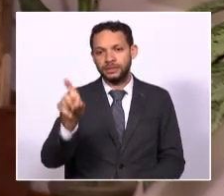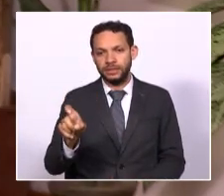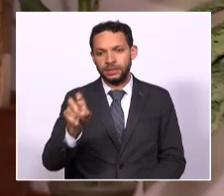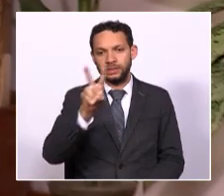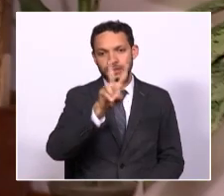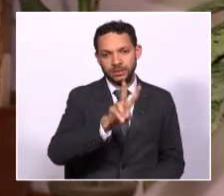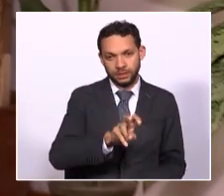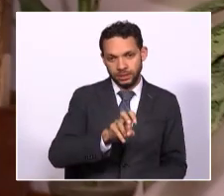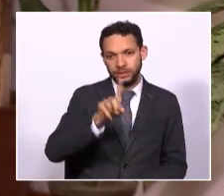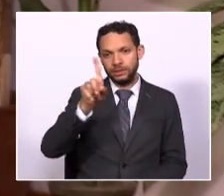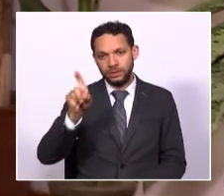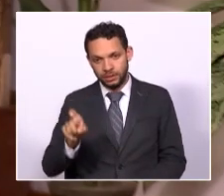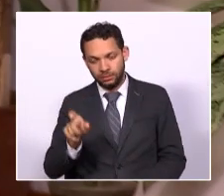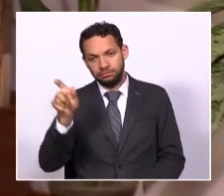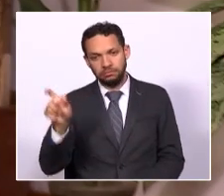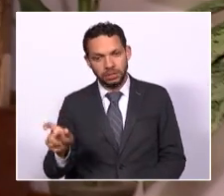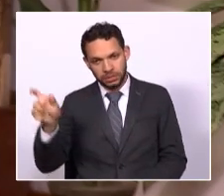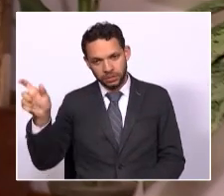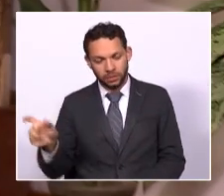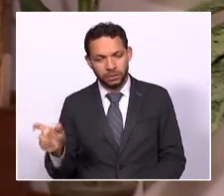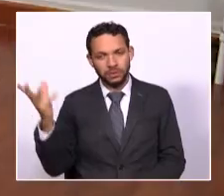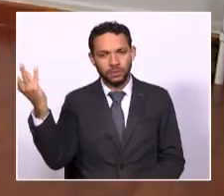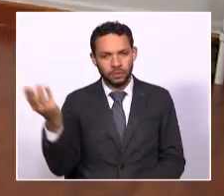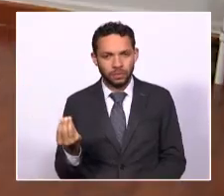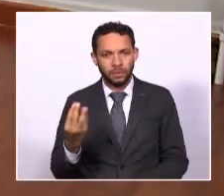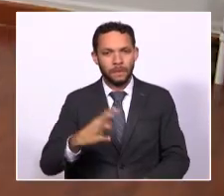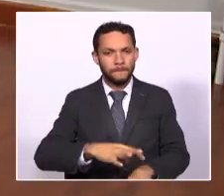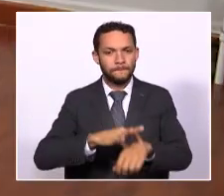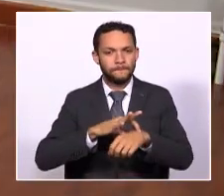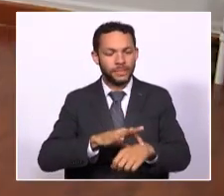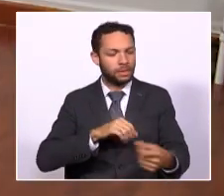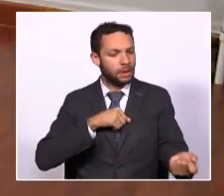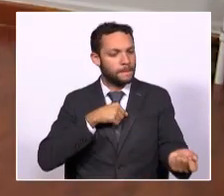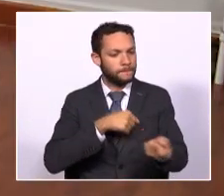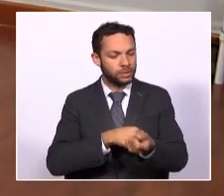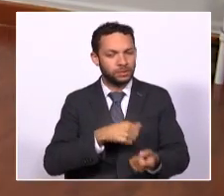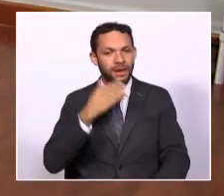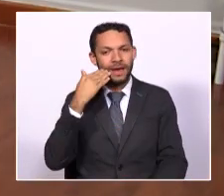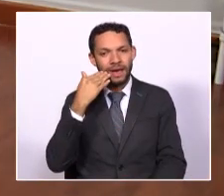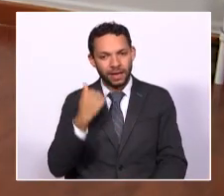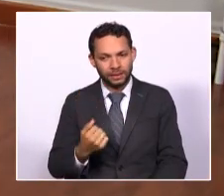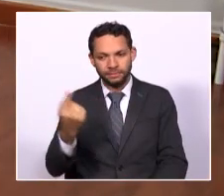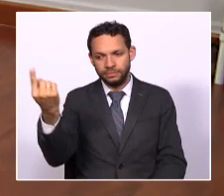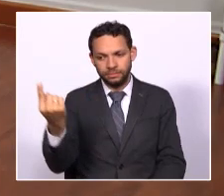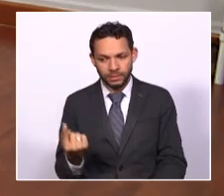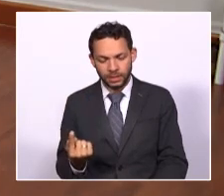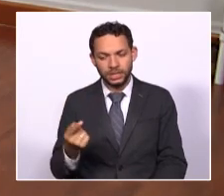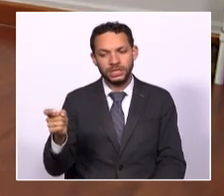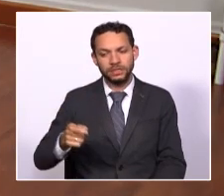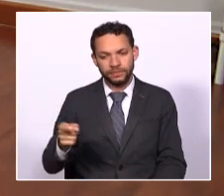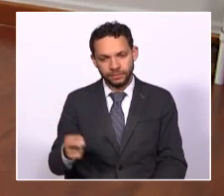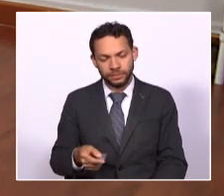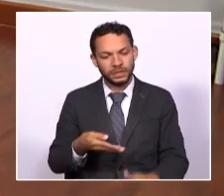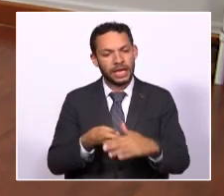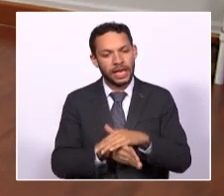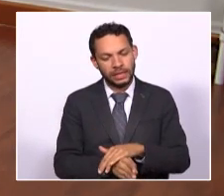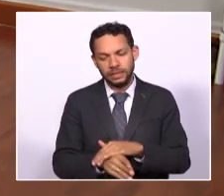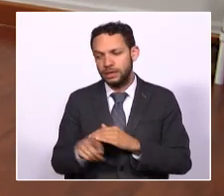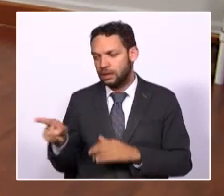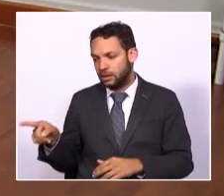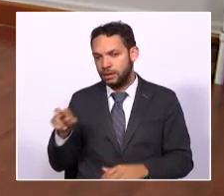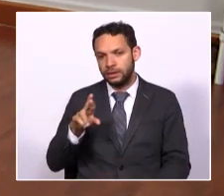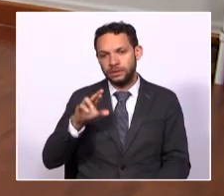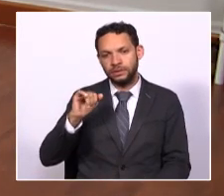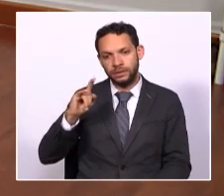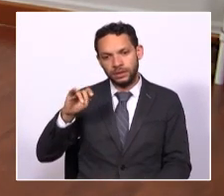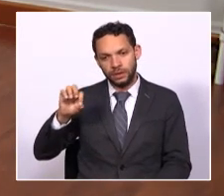los parques de la salud, donde nos apoyamos. Y a mí me llega la señora y me consulta por eso y le digo, pase donde Raúl Andrés o donde Andrés